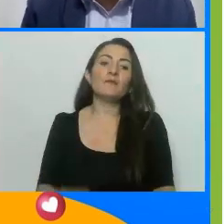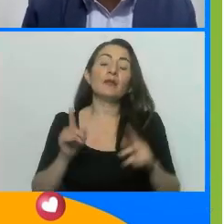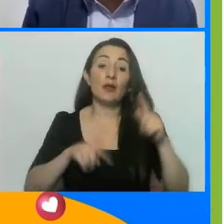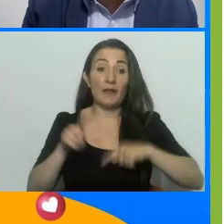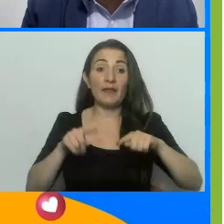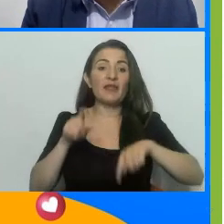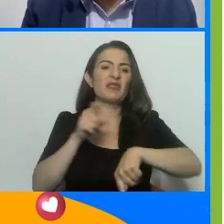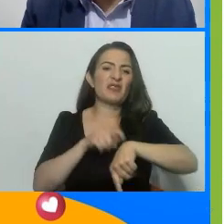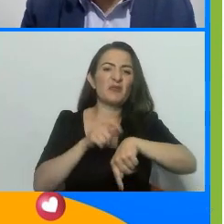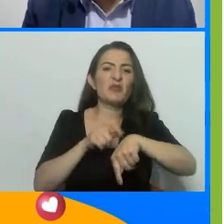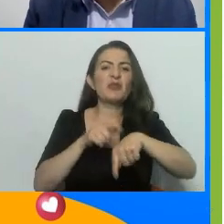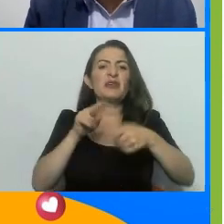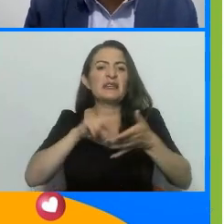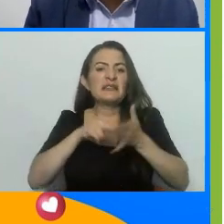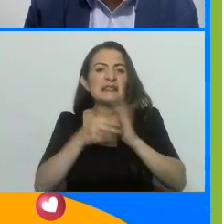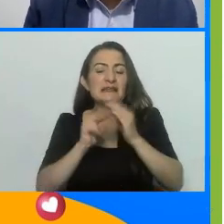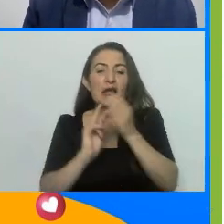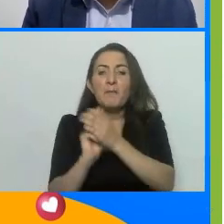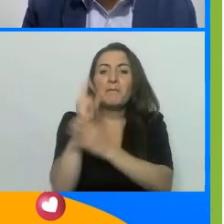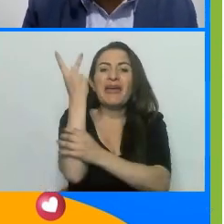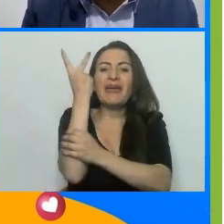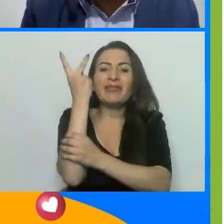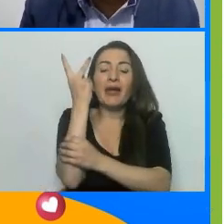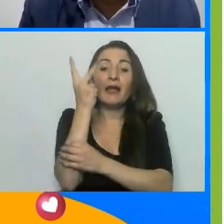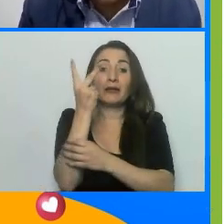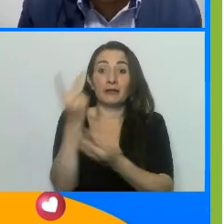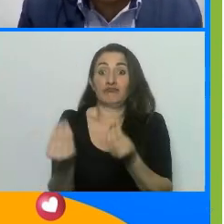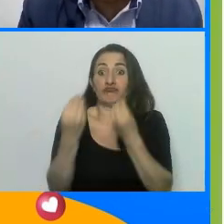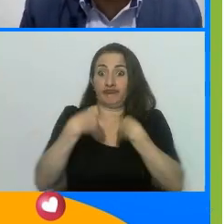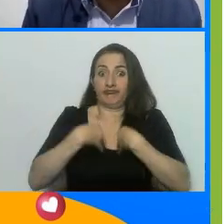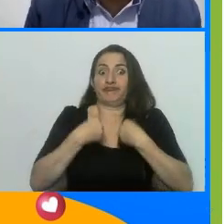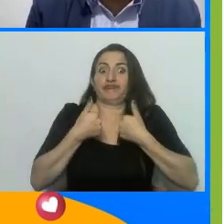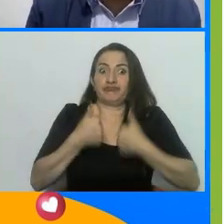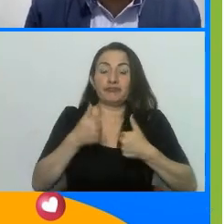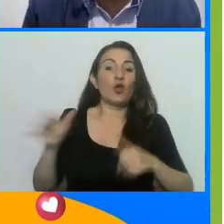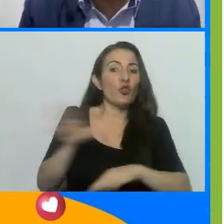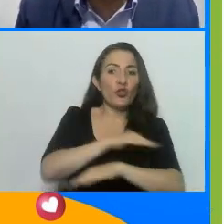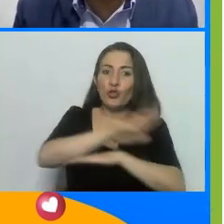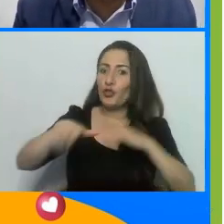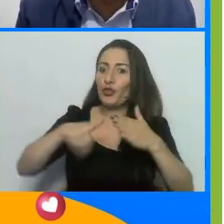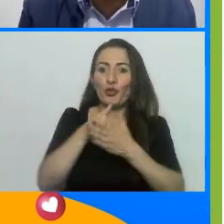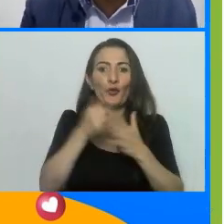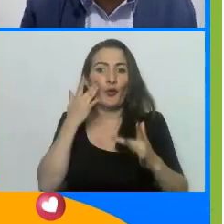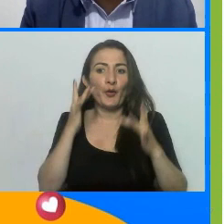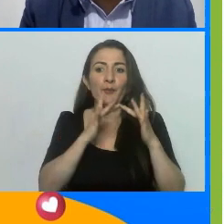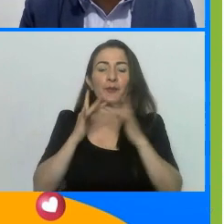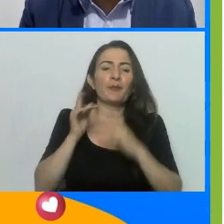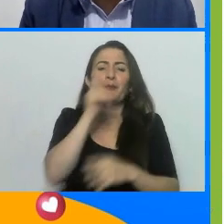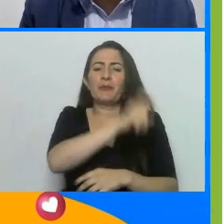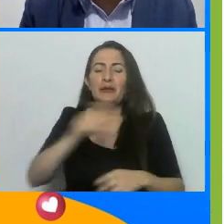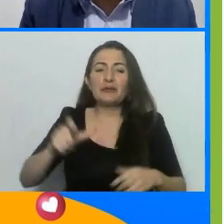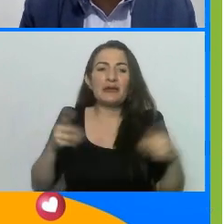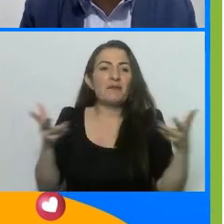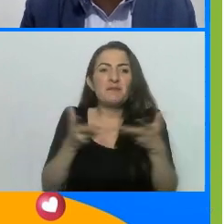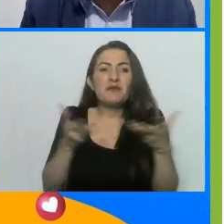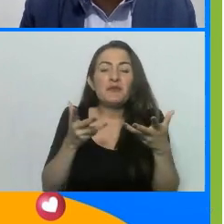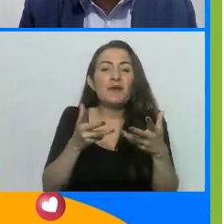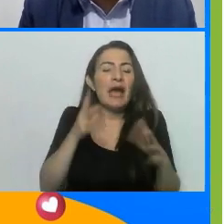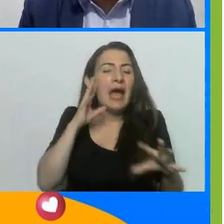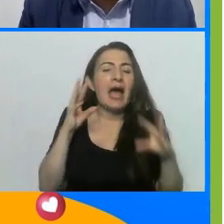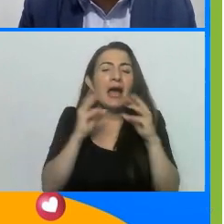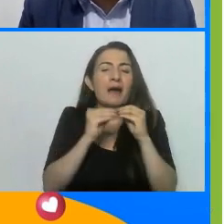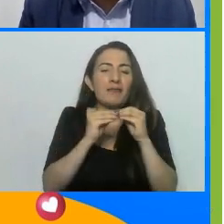hablar un poco de los vegetales, que son fundamentales para todos, absolutamente todo, para todos los seres vivos. ¿Por qué? Porque son la